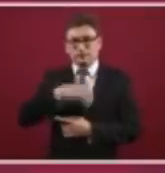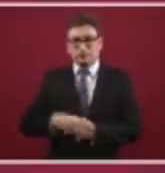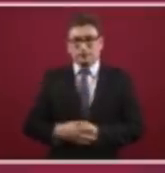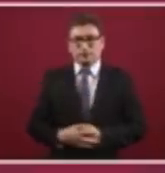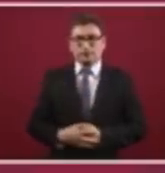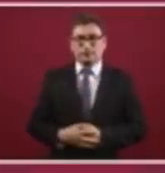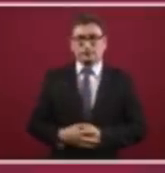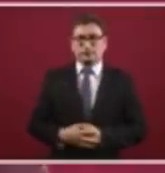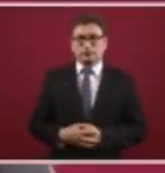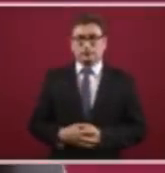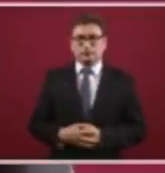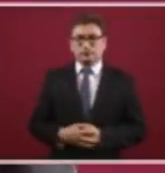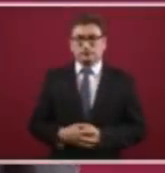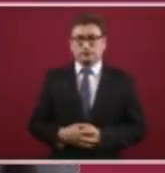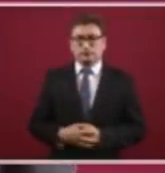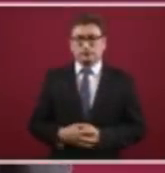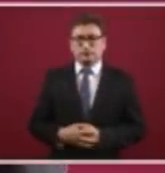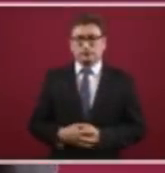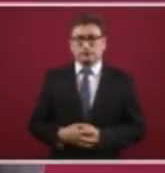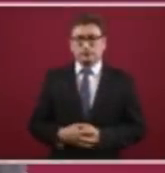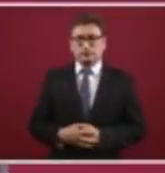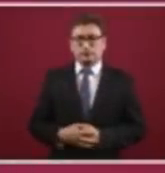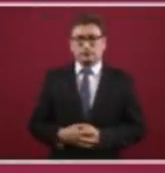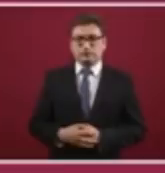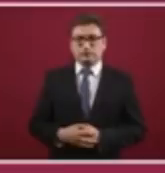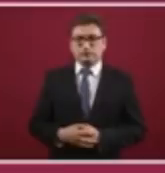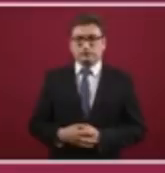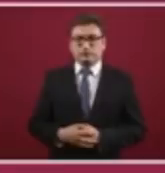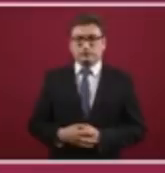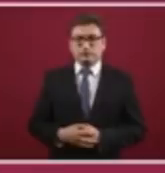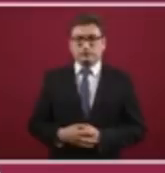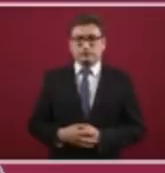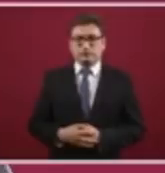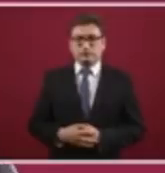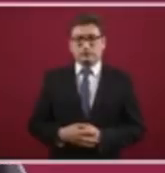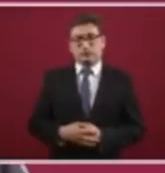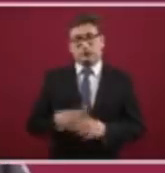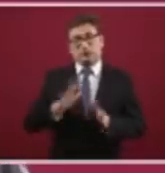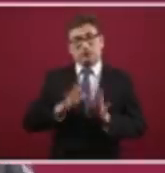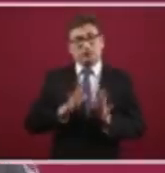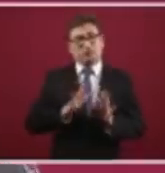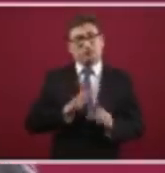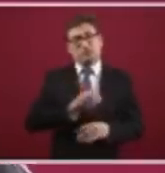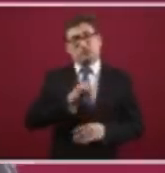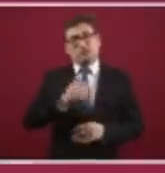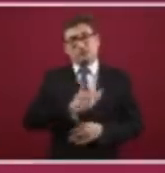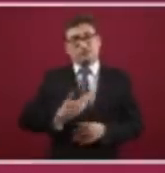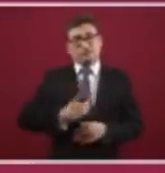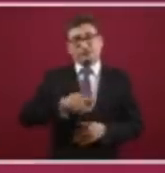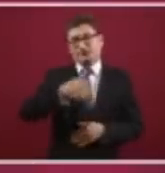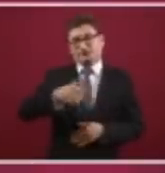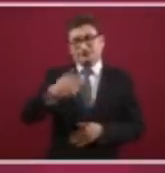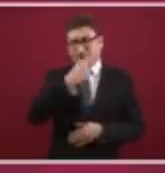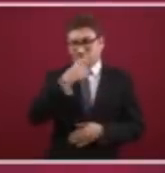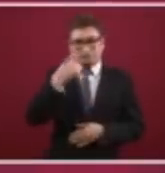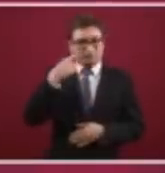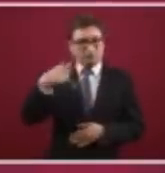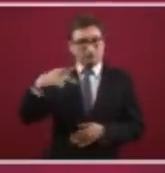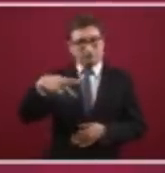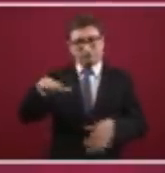ya este otros pues cada quien que